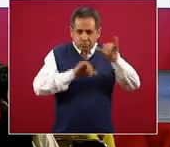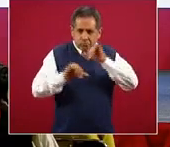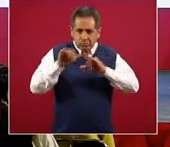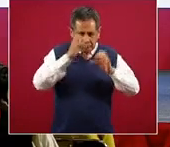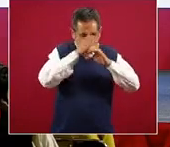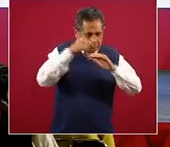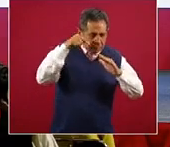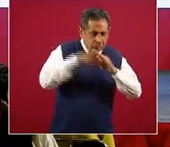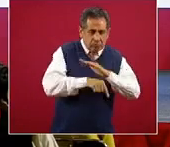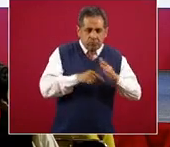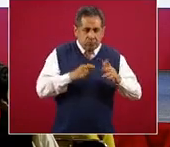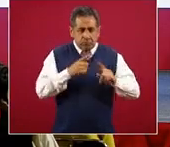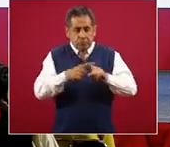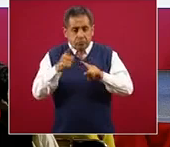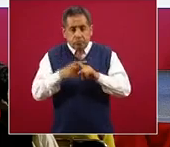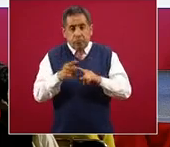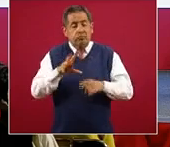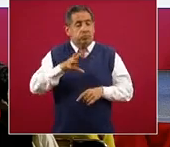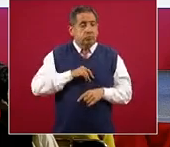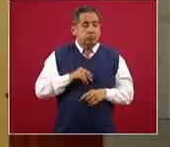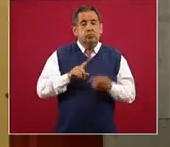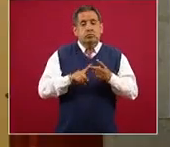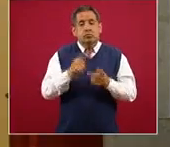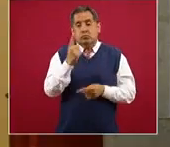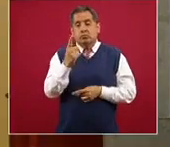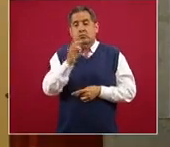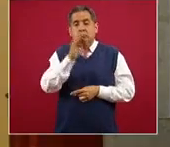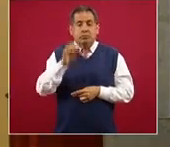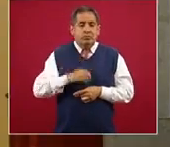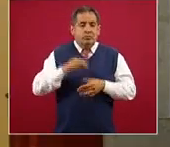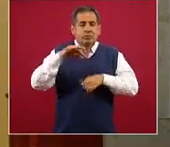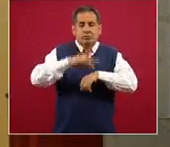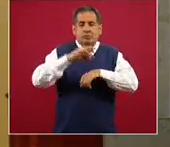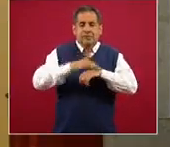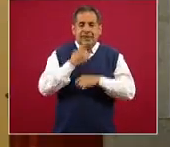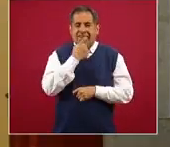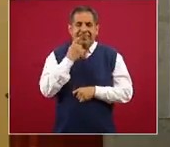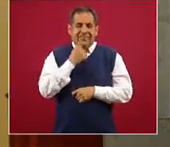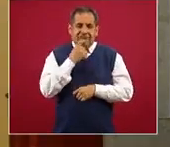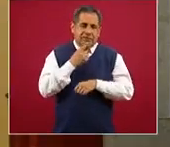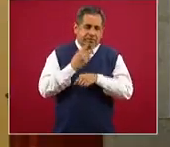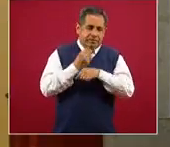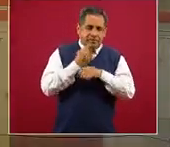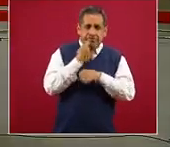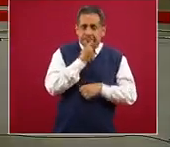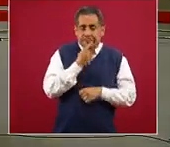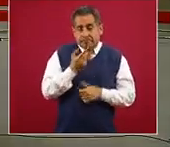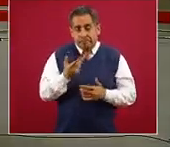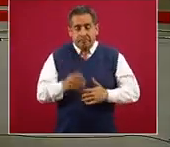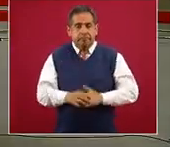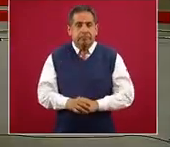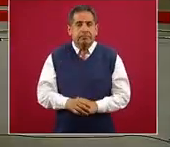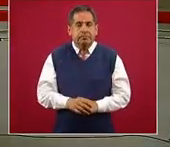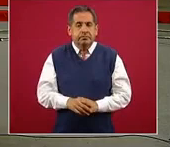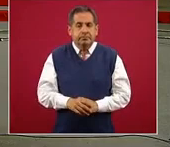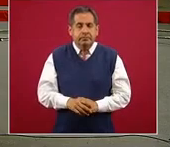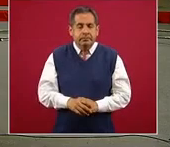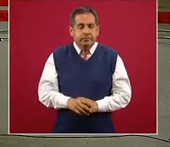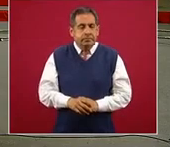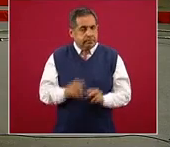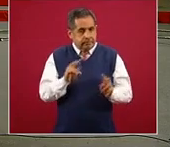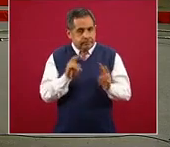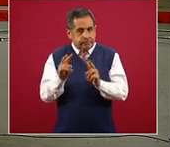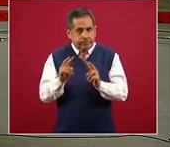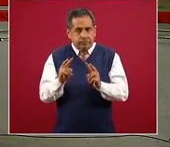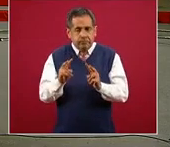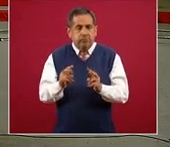y 1% odontólogas o odontólogos. La siguiente, por favor. Aquí tenemos